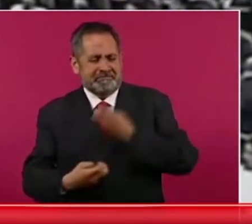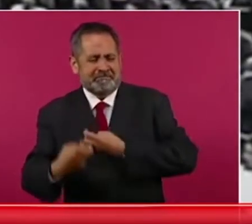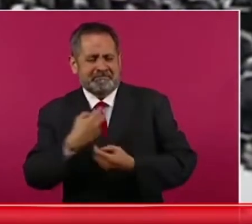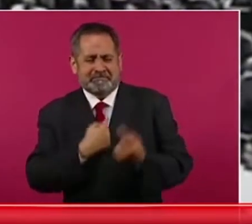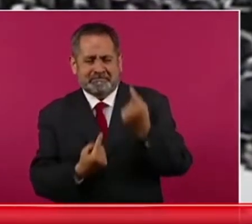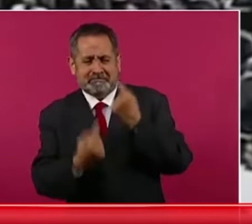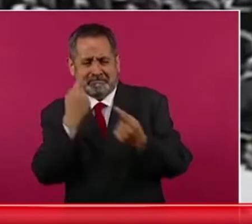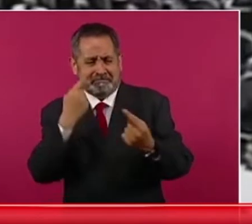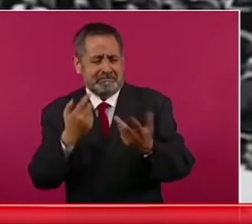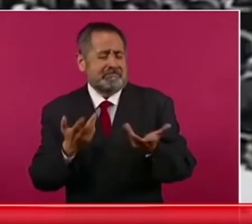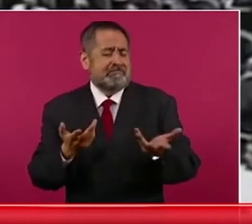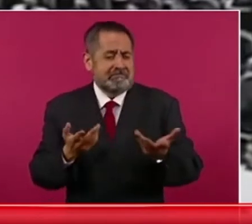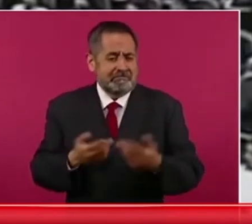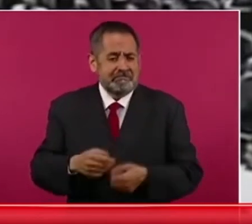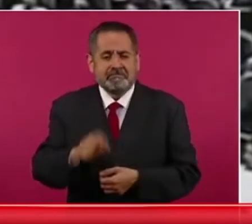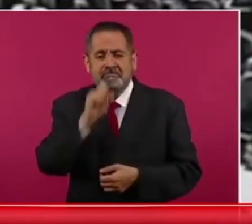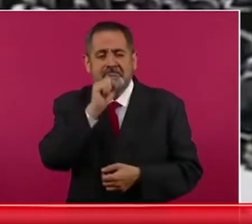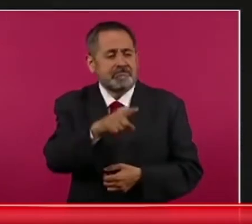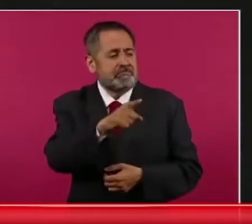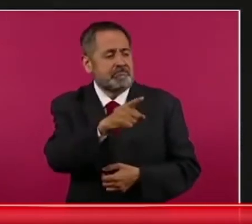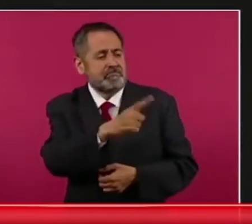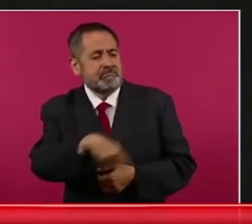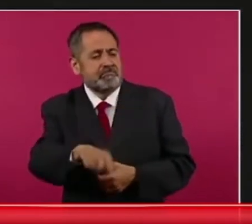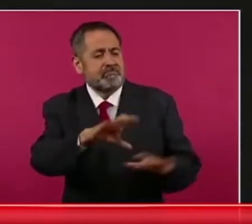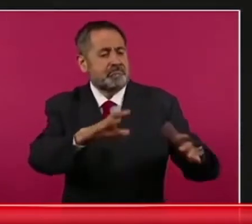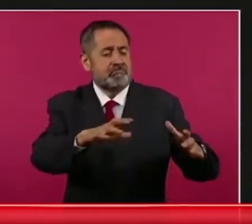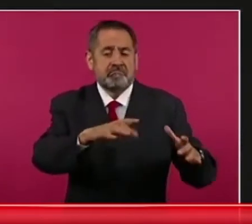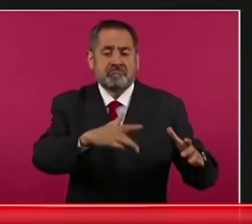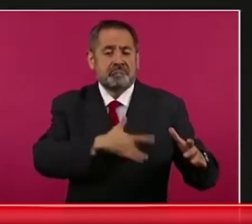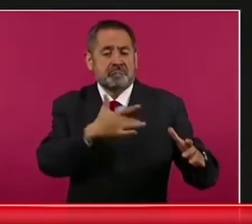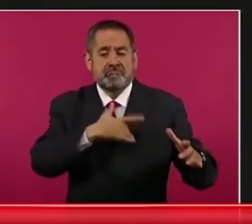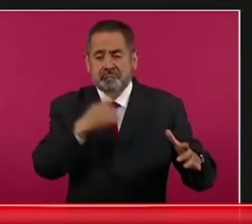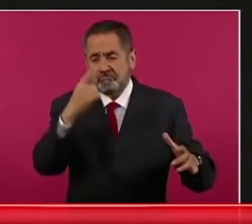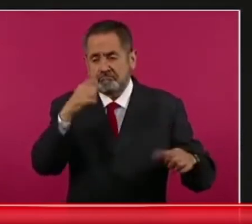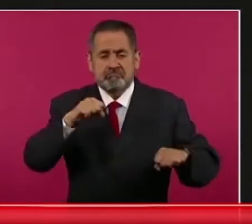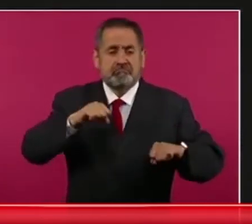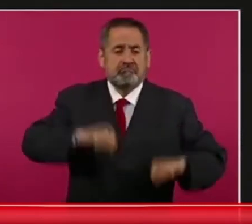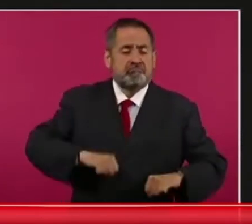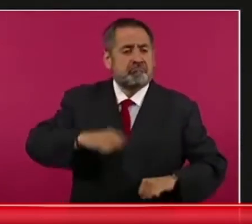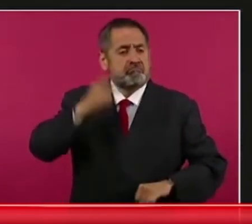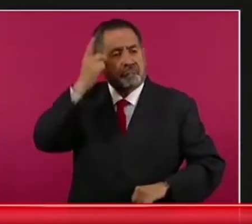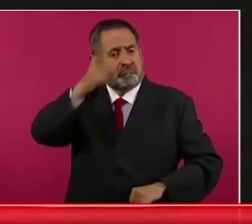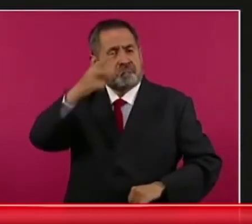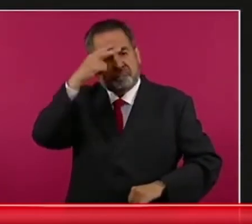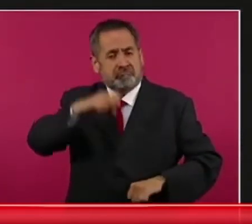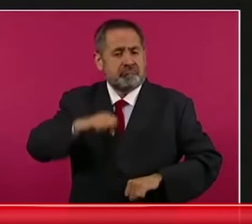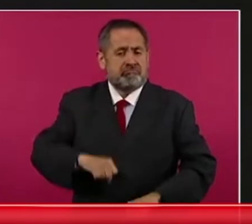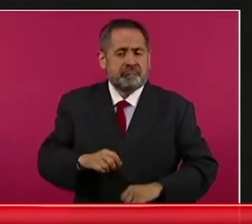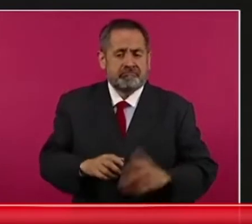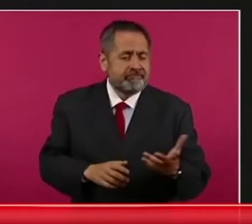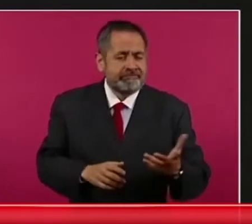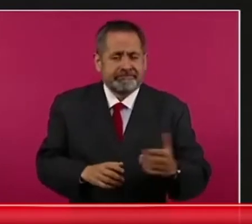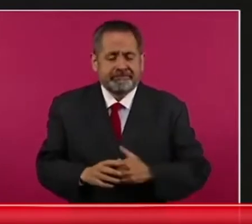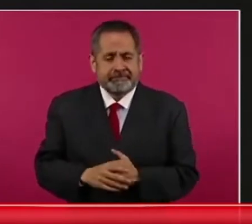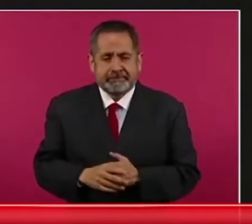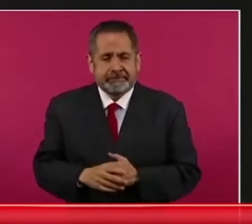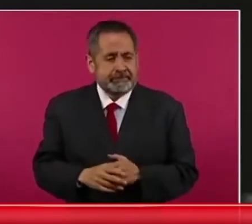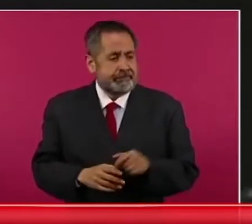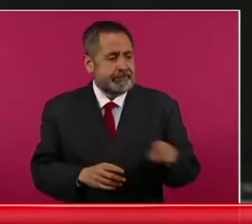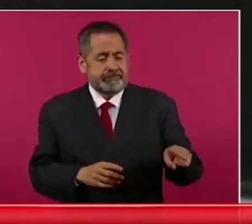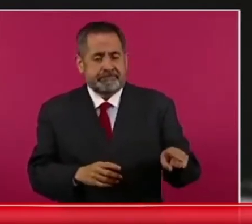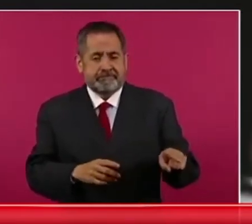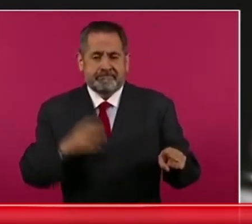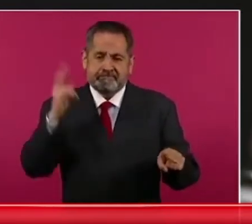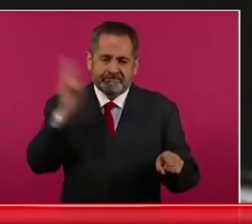acusan son los que se creen amos y señores de México. Son los que en verdad dominan